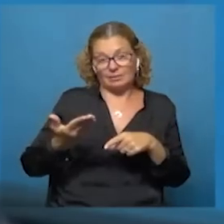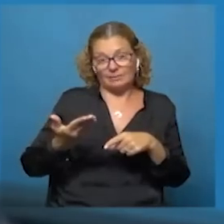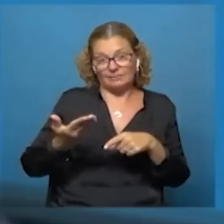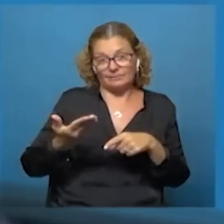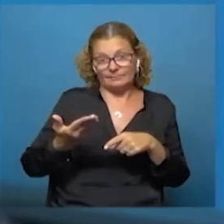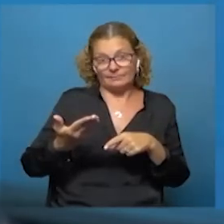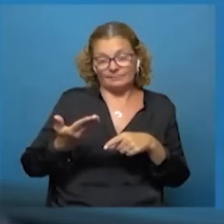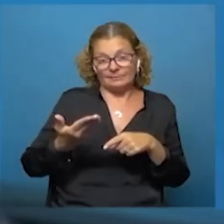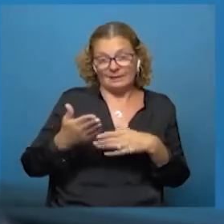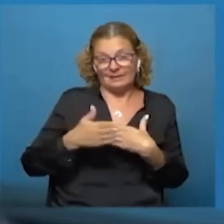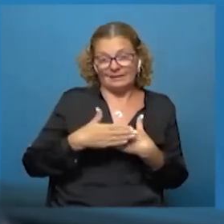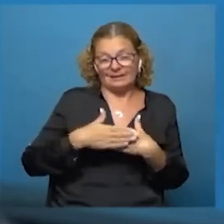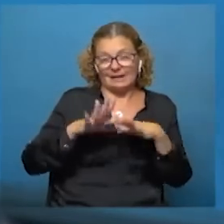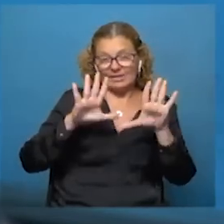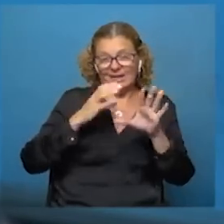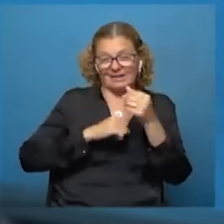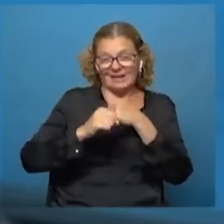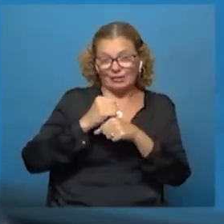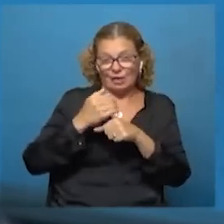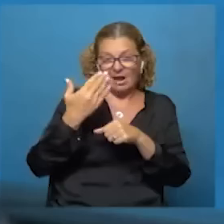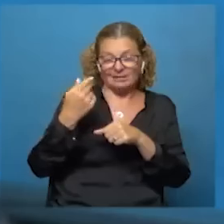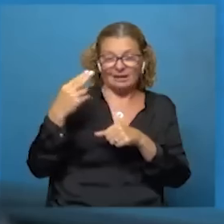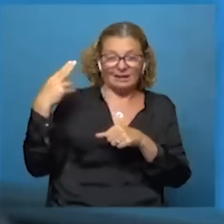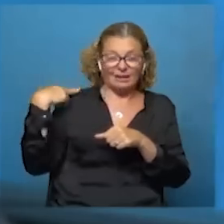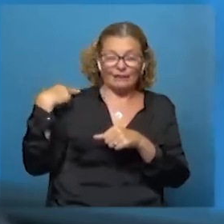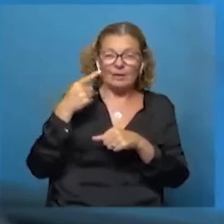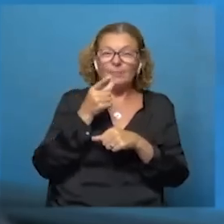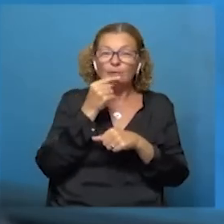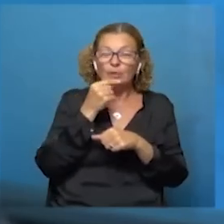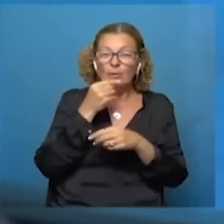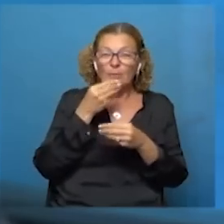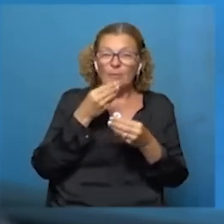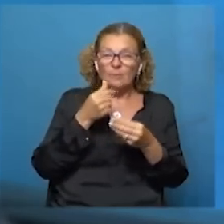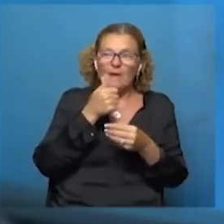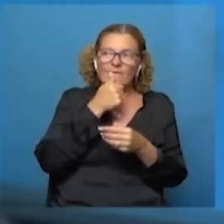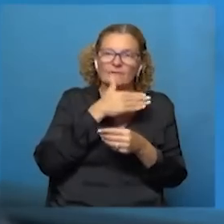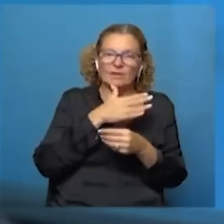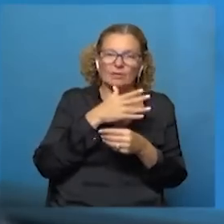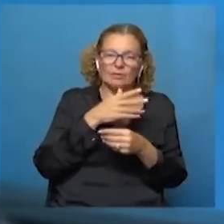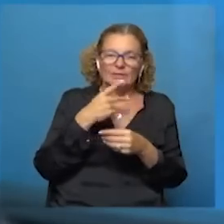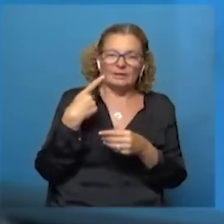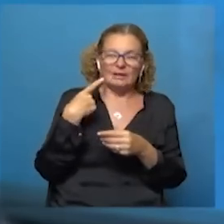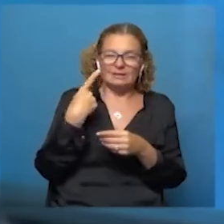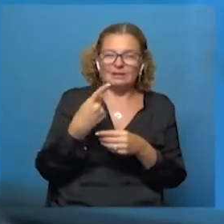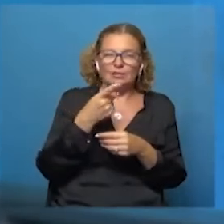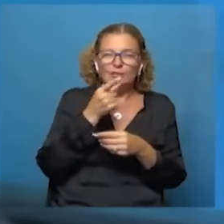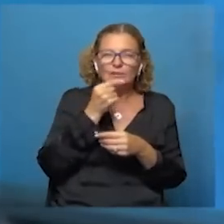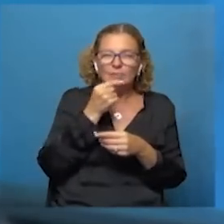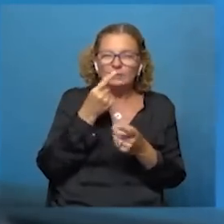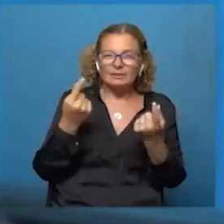egresó cerca de diez años antes tenés jefe de policía mucho más antiguos que el que va a ser director de la policía